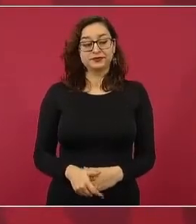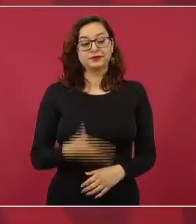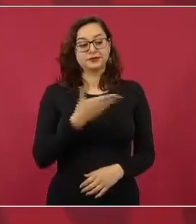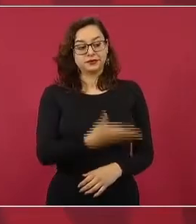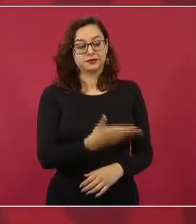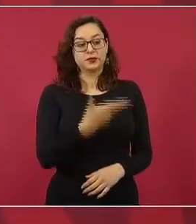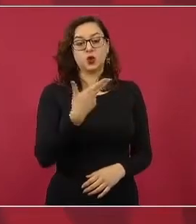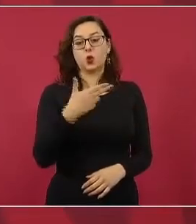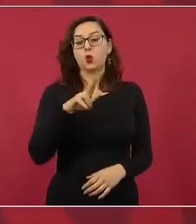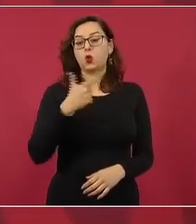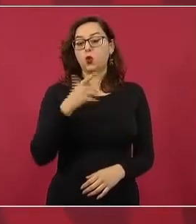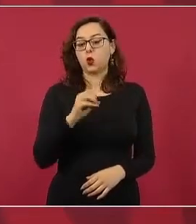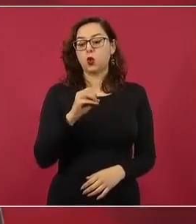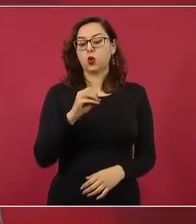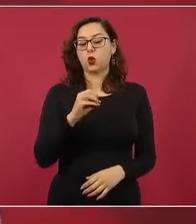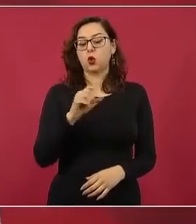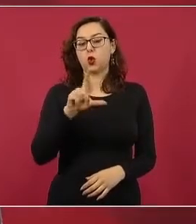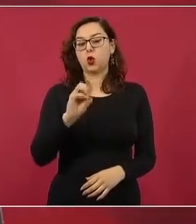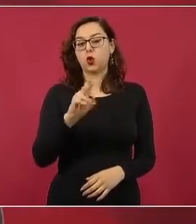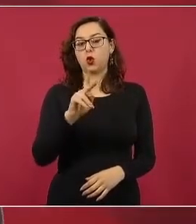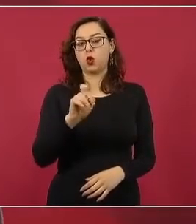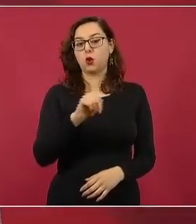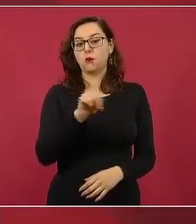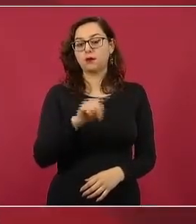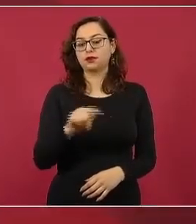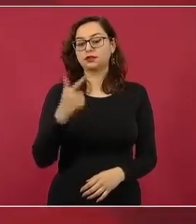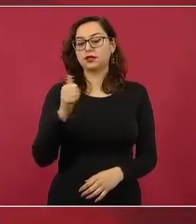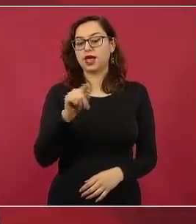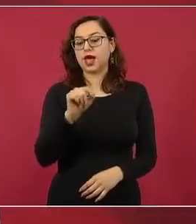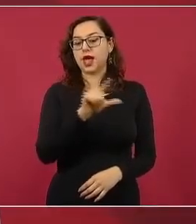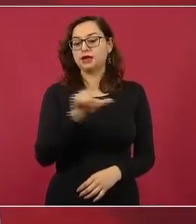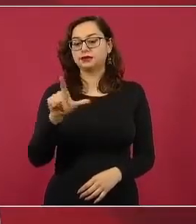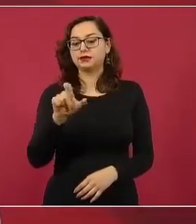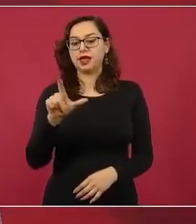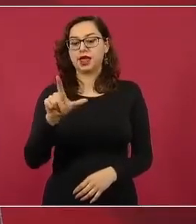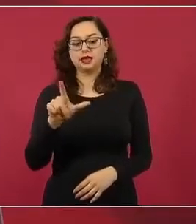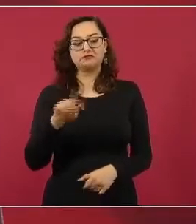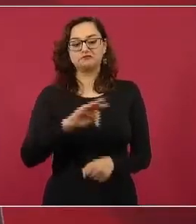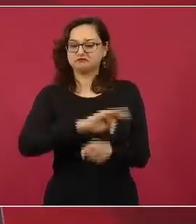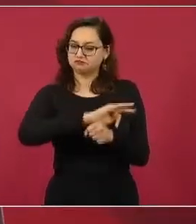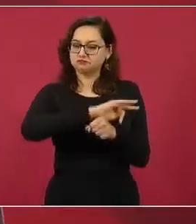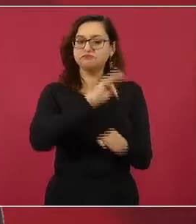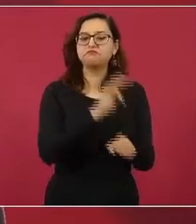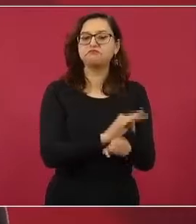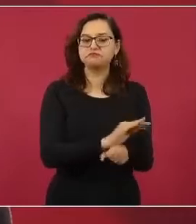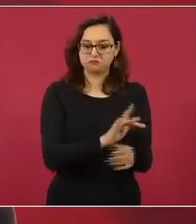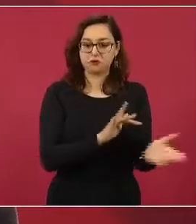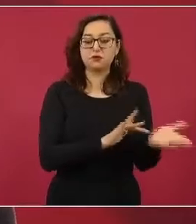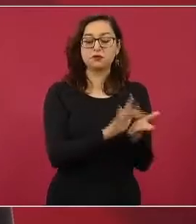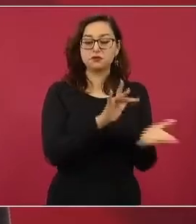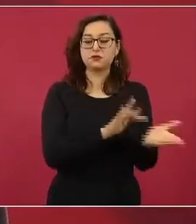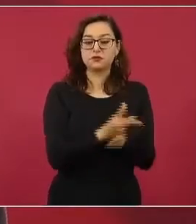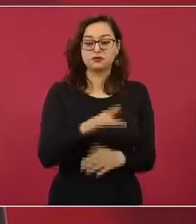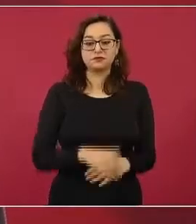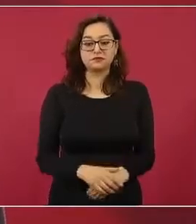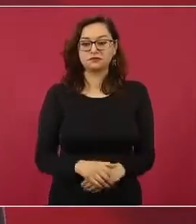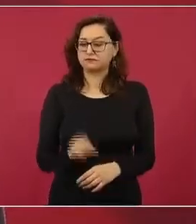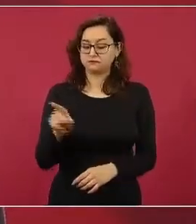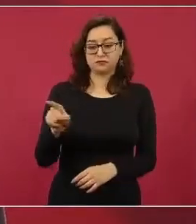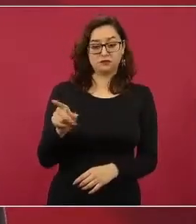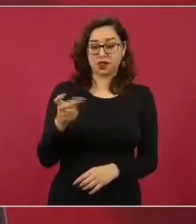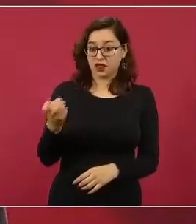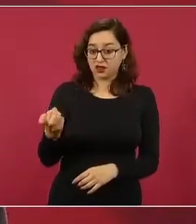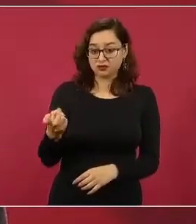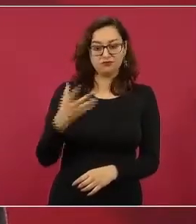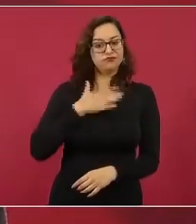de la República abrir una investigación contra el subsecretario Hugo López-Gatell por homicidio, por omisión en el manejo de